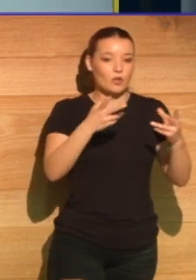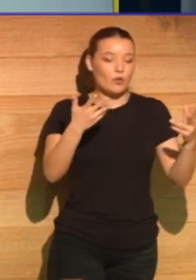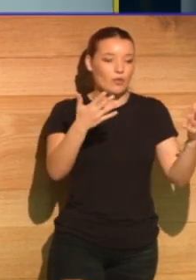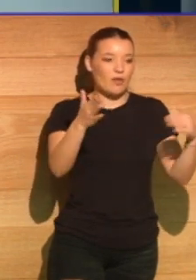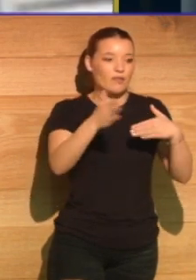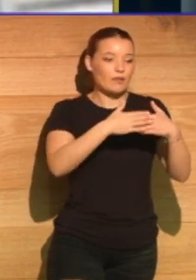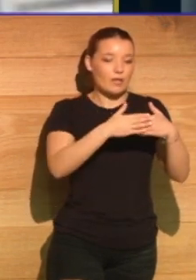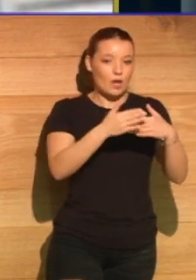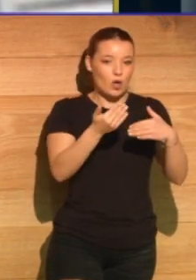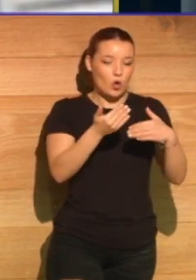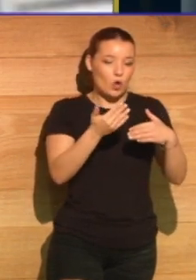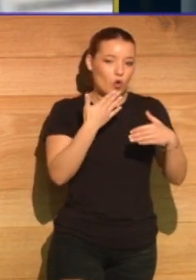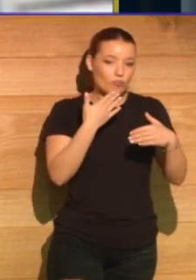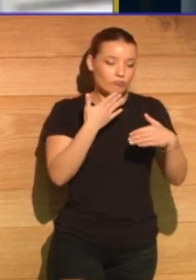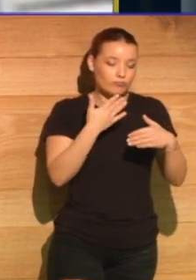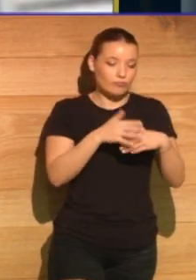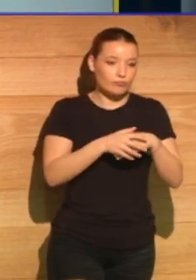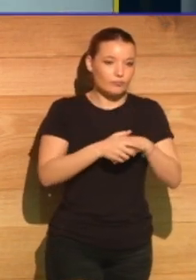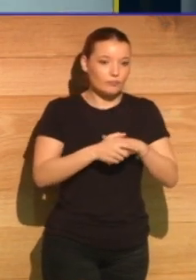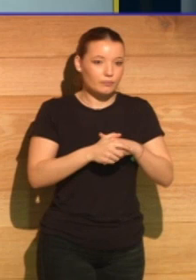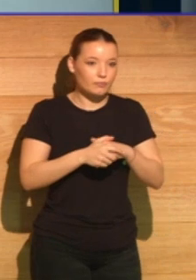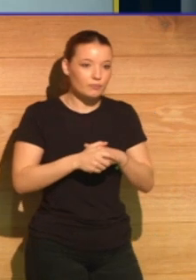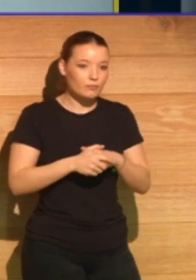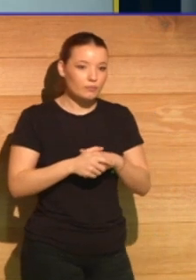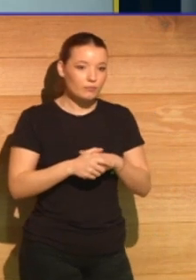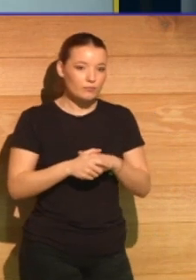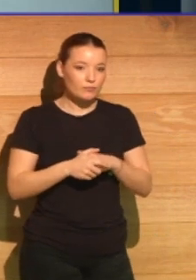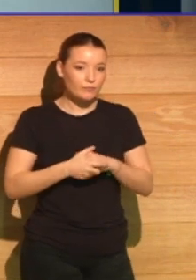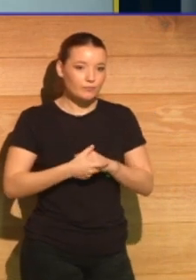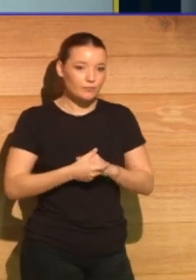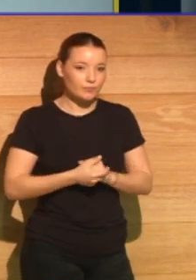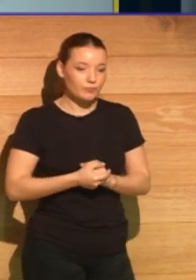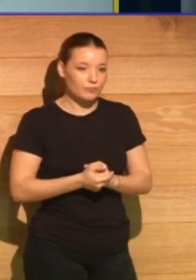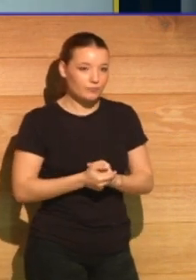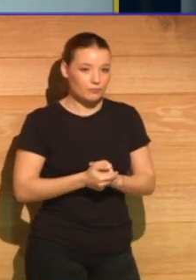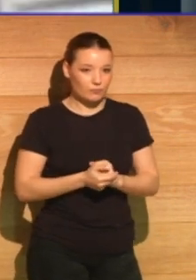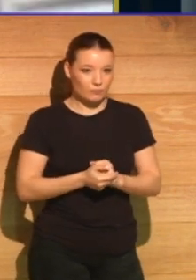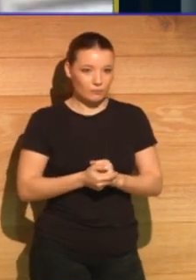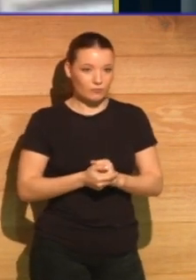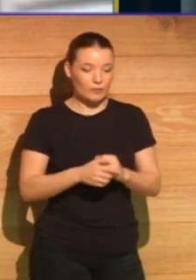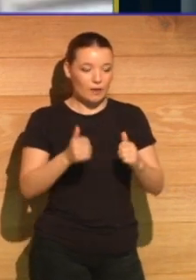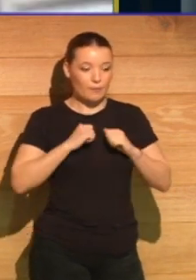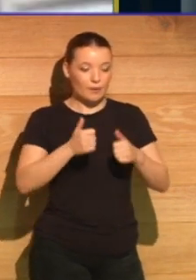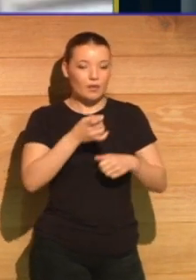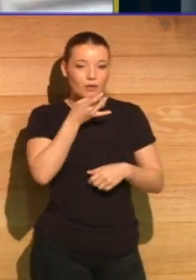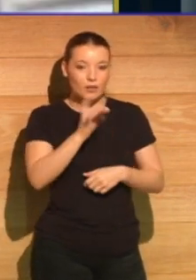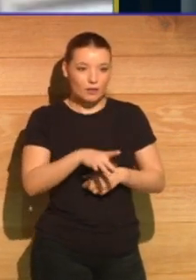Y luego a María Josefa. Sí. A ver, ¿quién empieza?